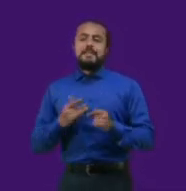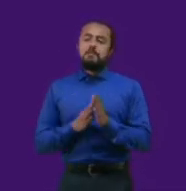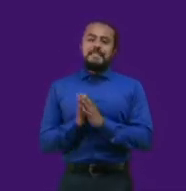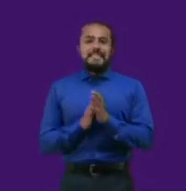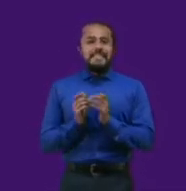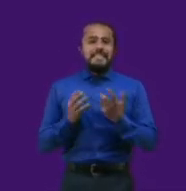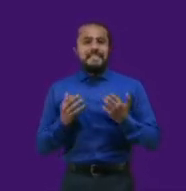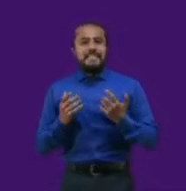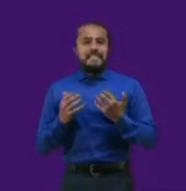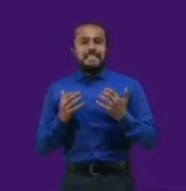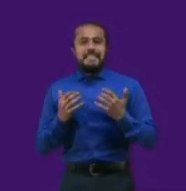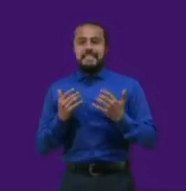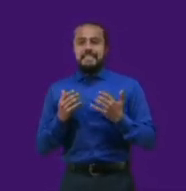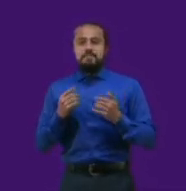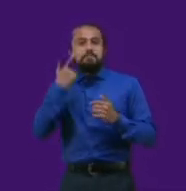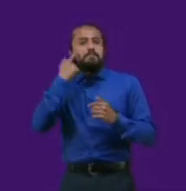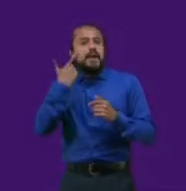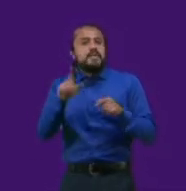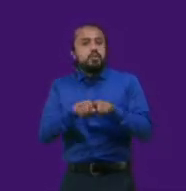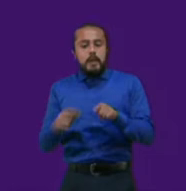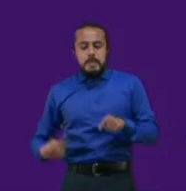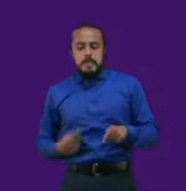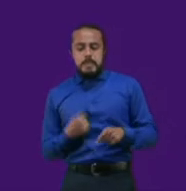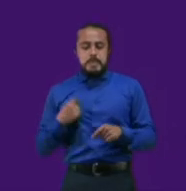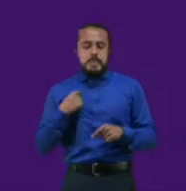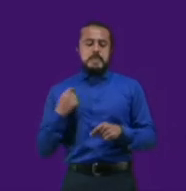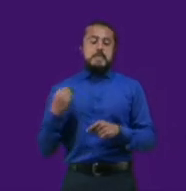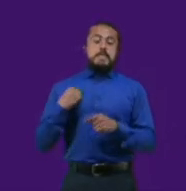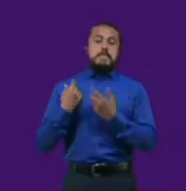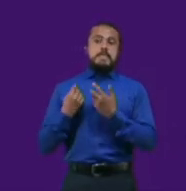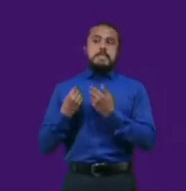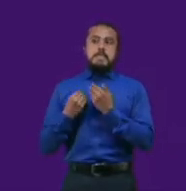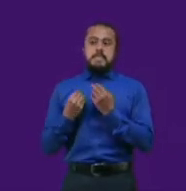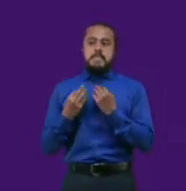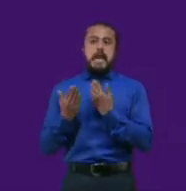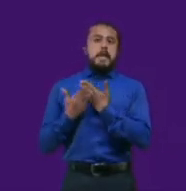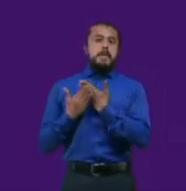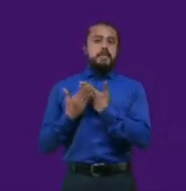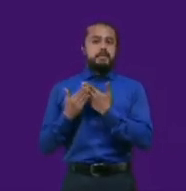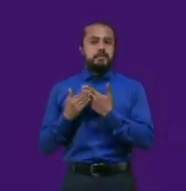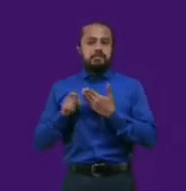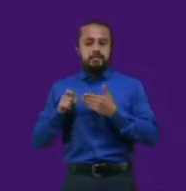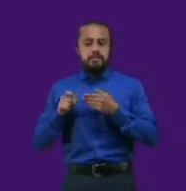ese bichito del emprendimiento. No todos exitosos, Javier.